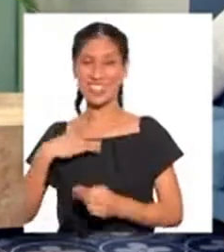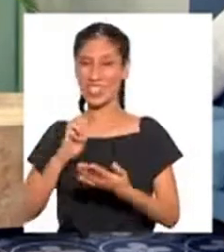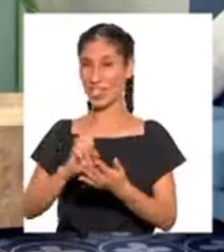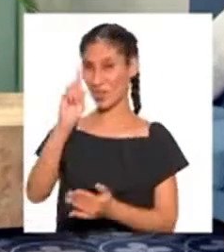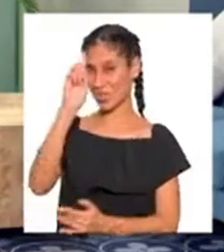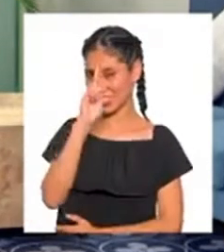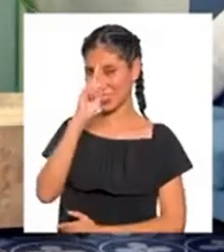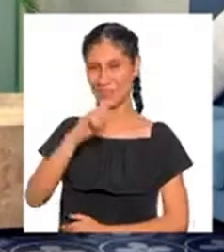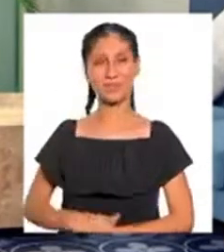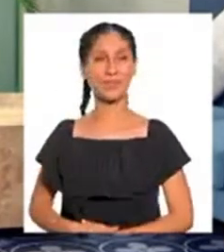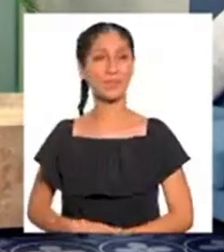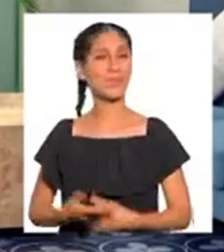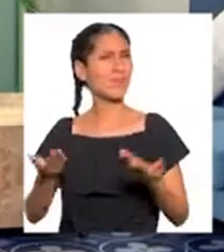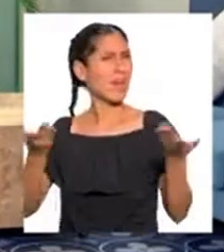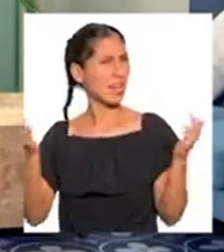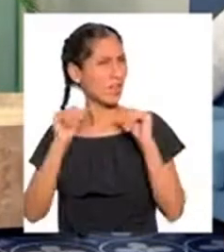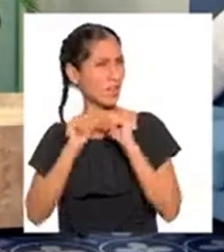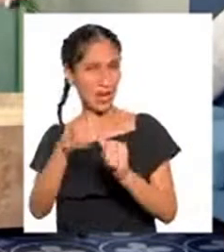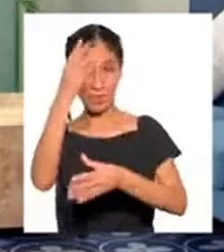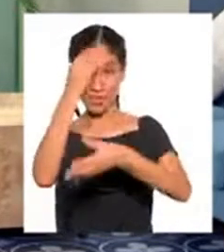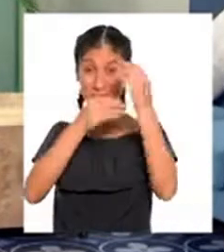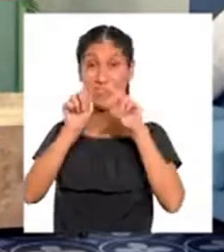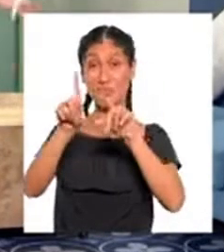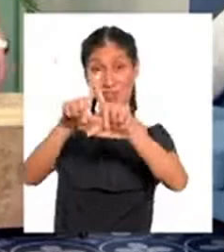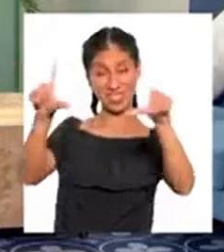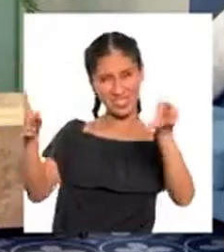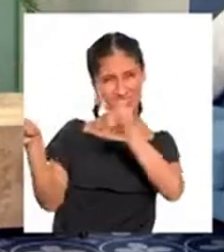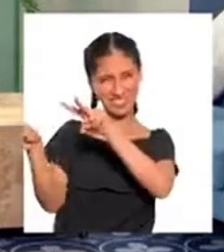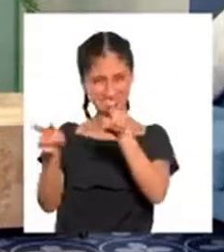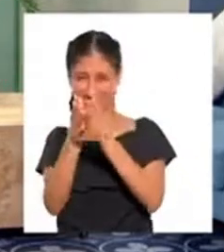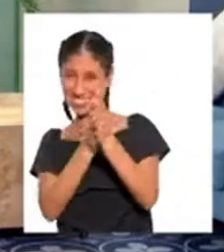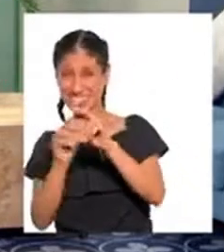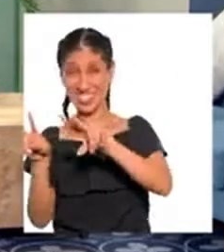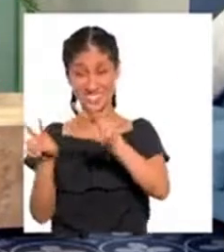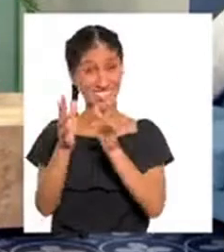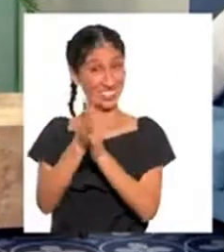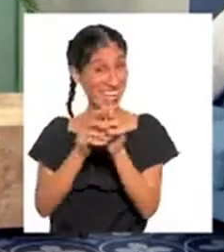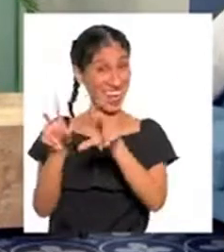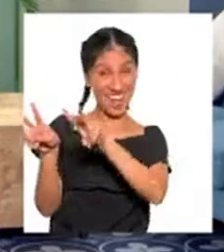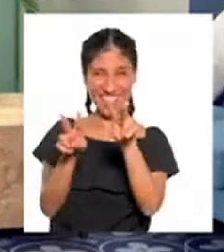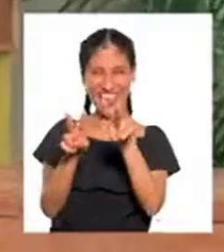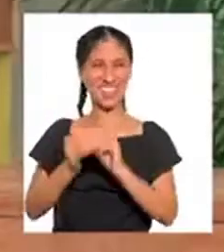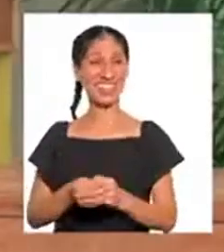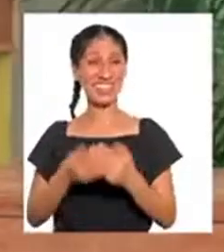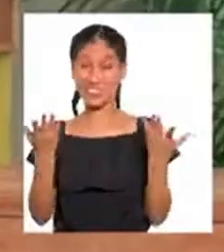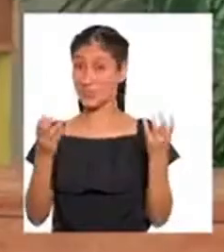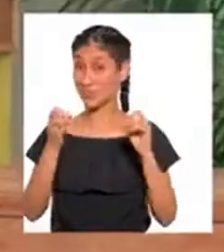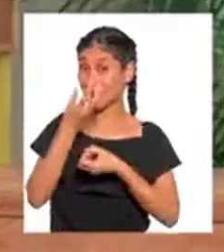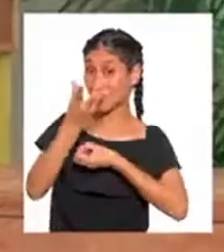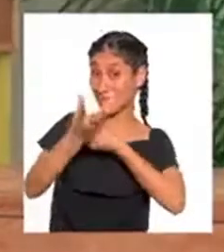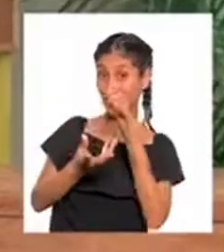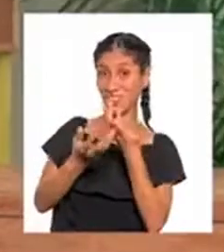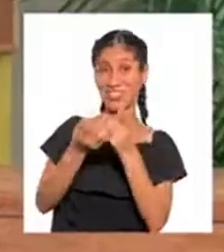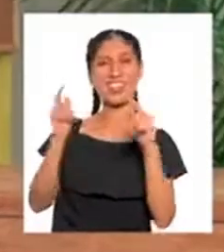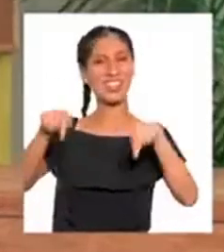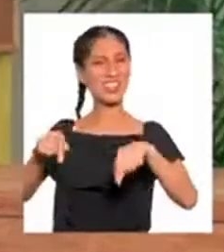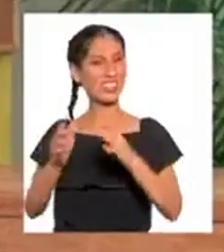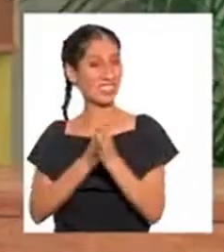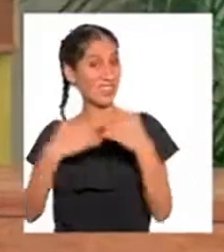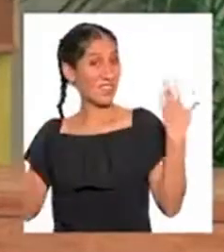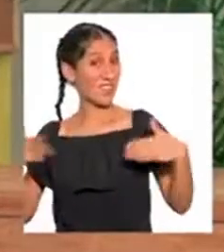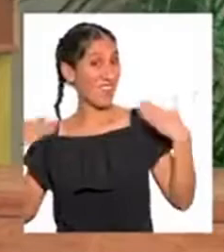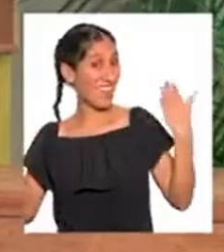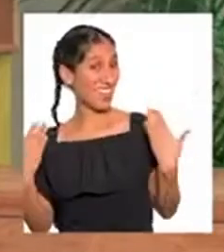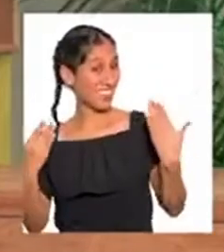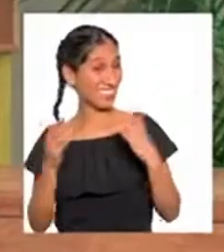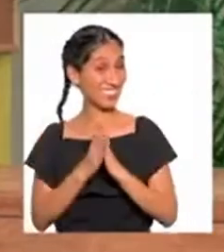del Ministerio de Educación para seguir aprendiendo desde casa de manera segura y entretenida. Les cuento que estoy muy